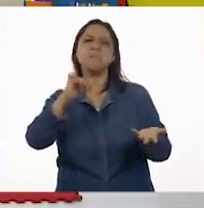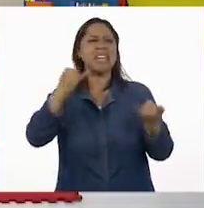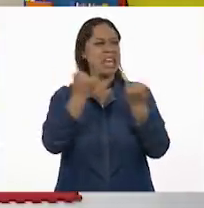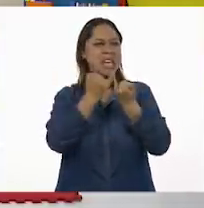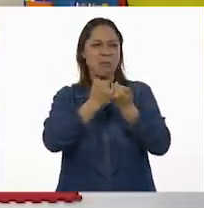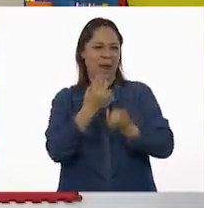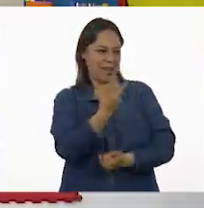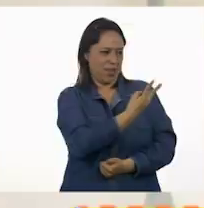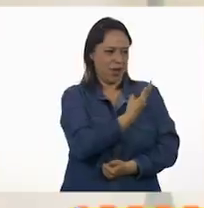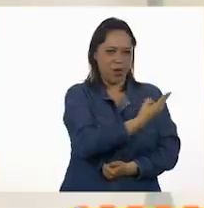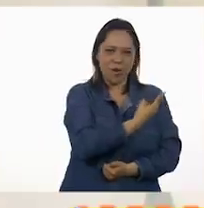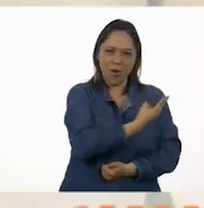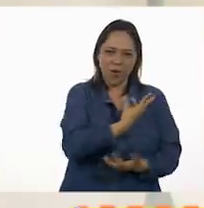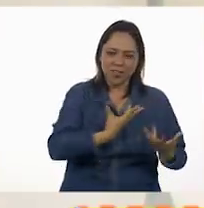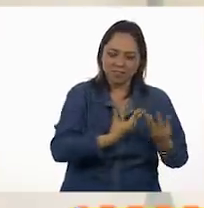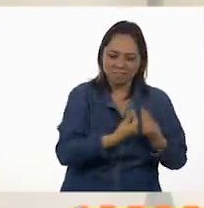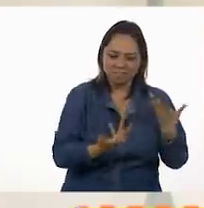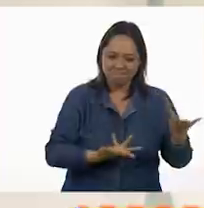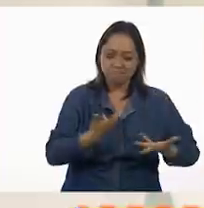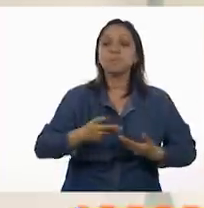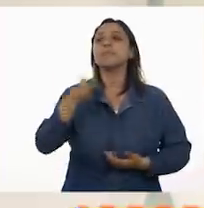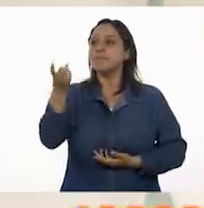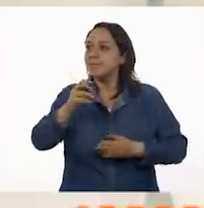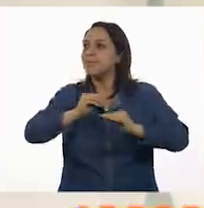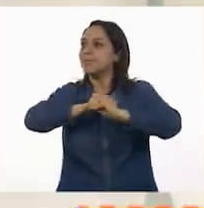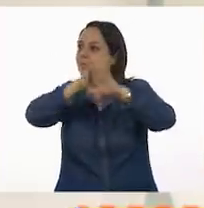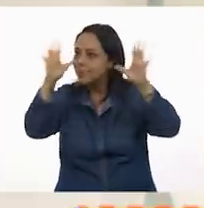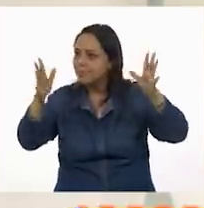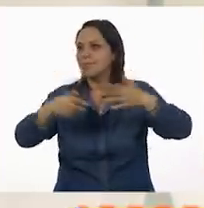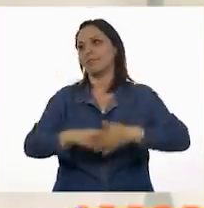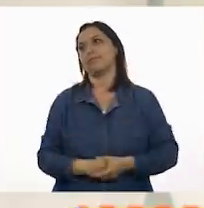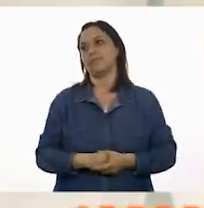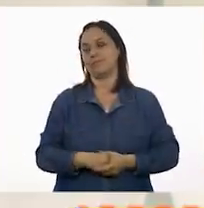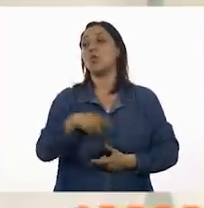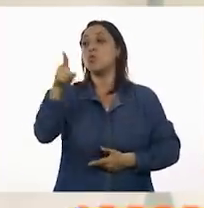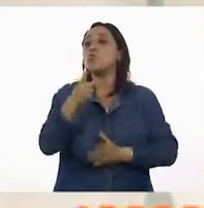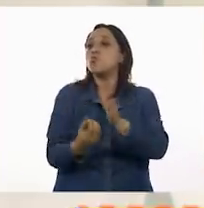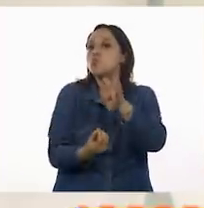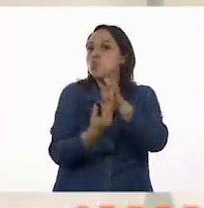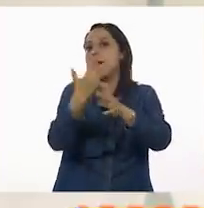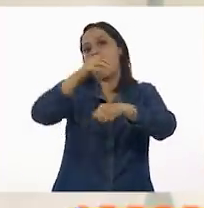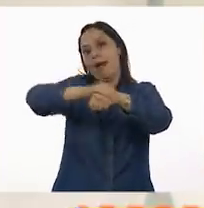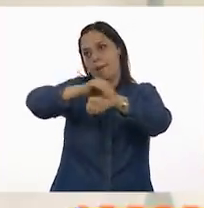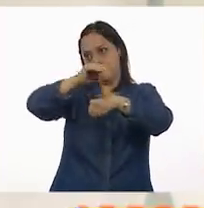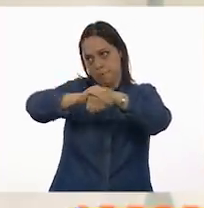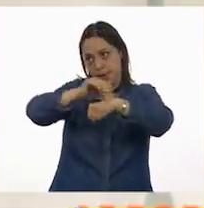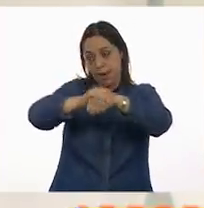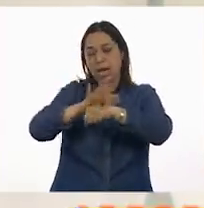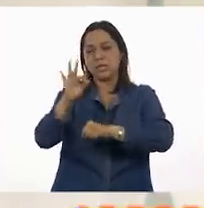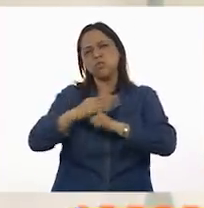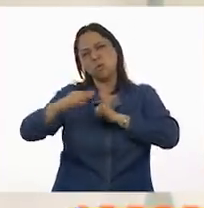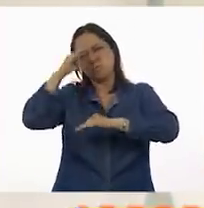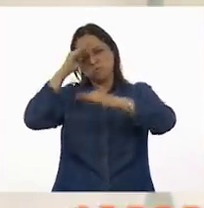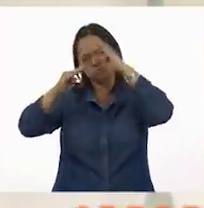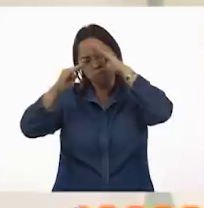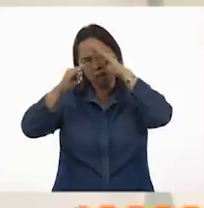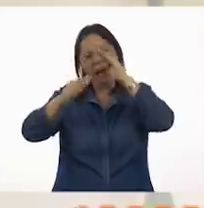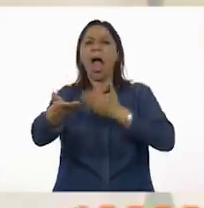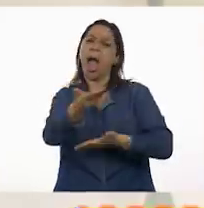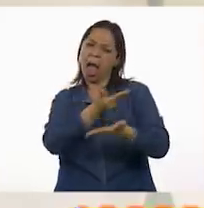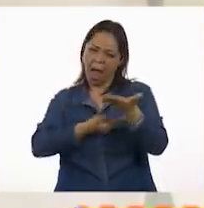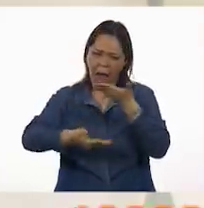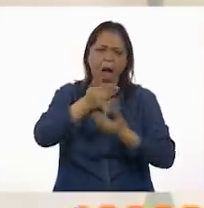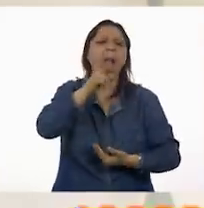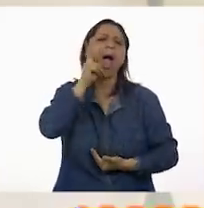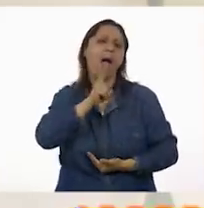contigo y con Jess. Claro que sí, y puedes hacer una amiga más si te atreves a convivir con Julia. Tal